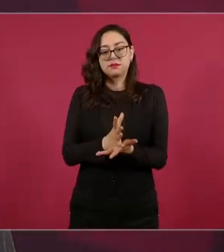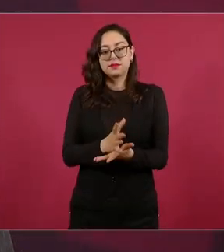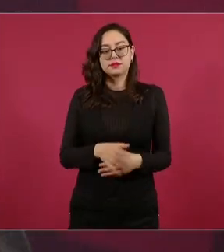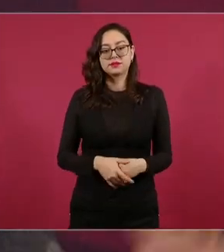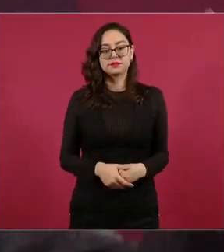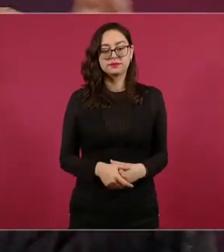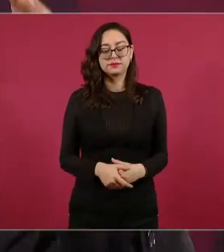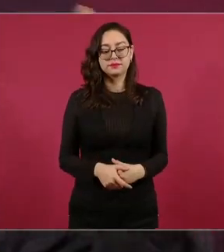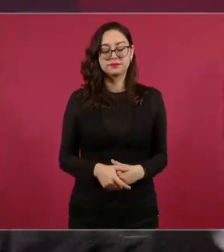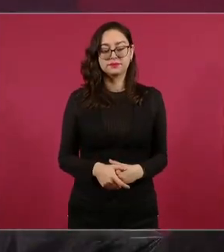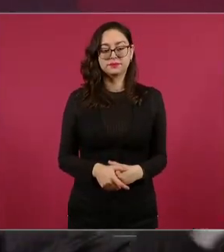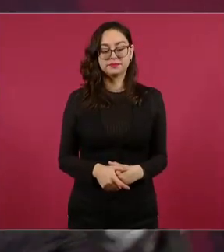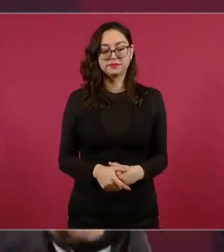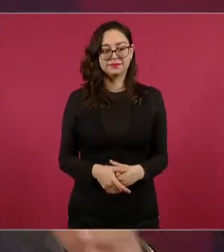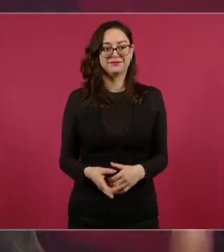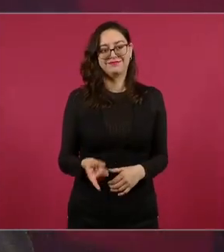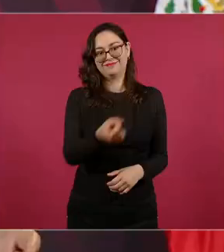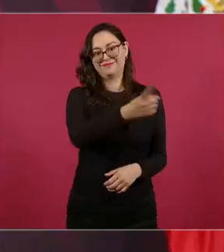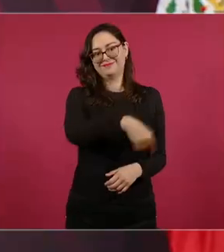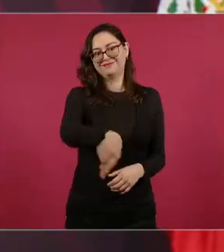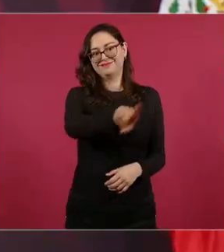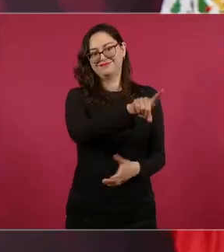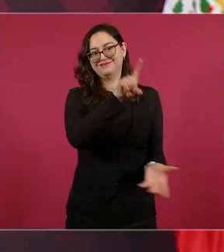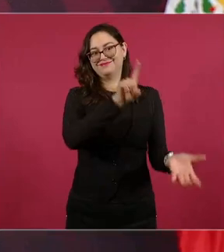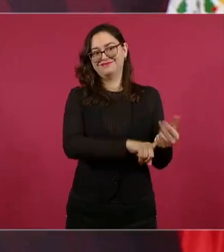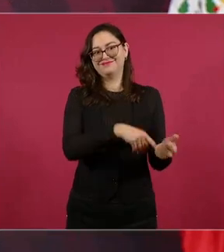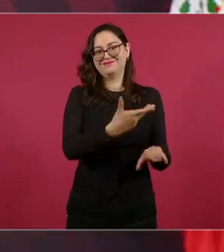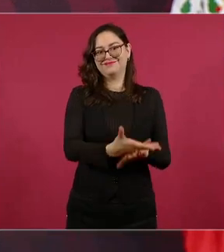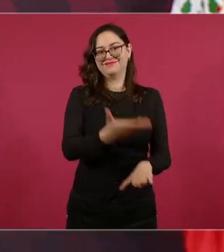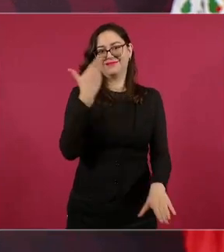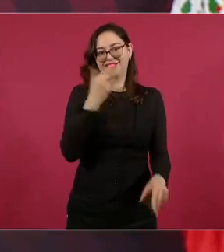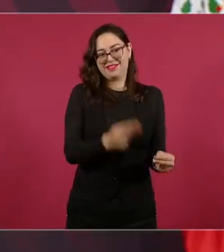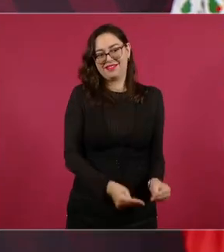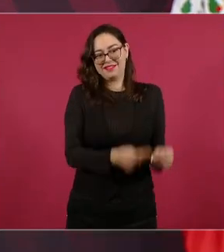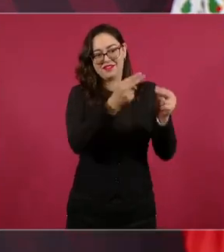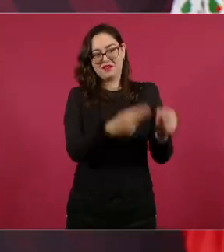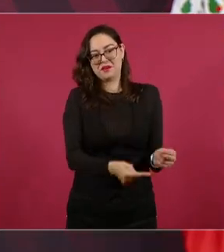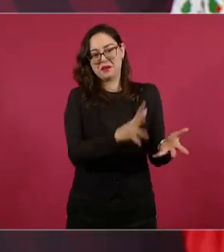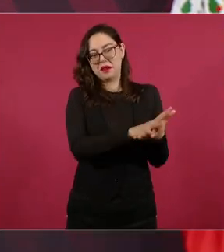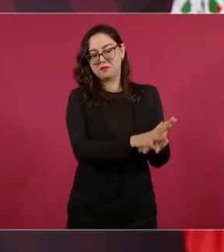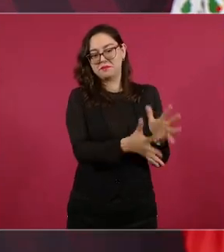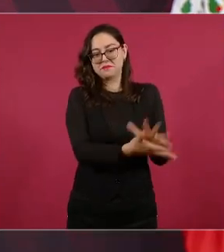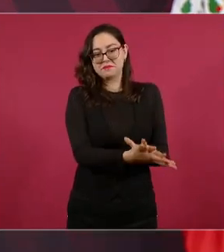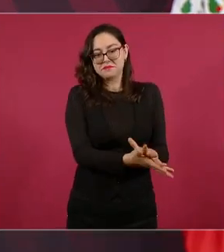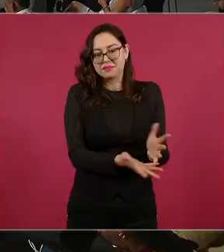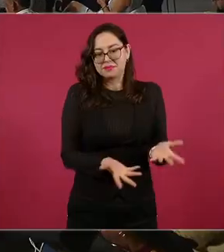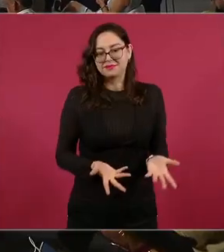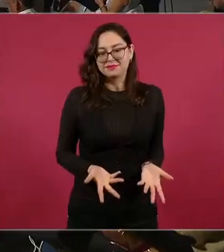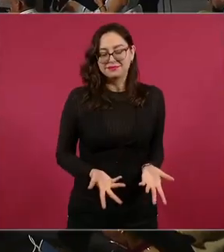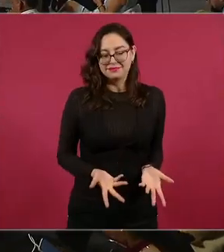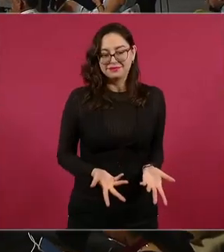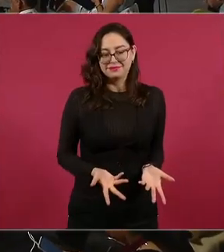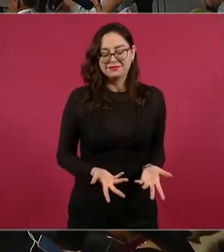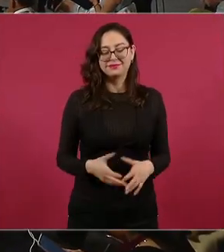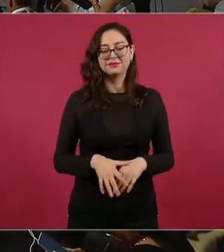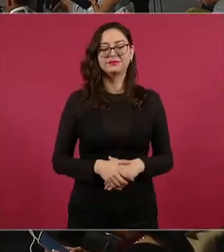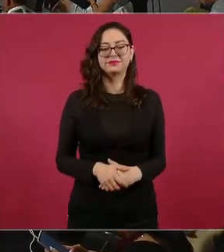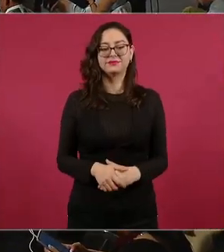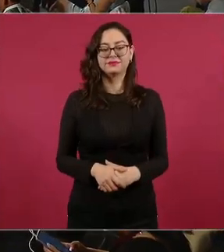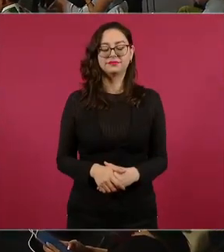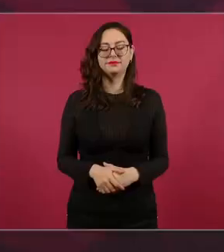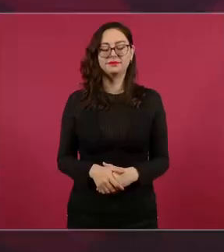Si ellos estaban metidos en el negocio.